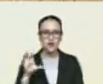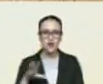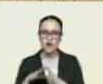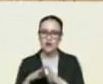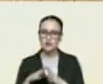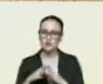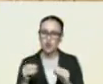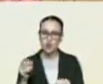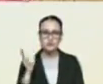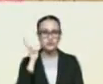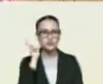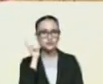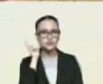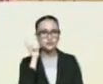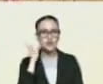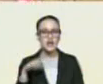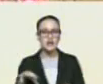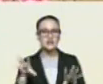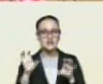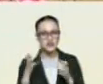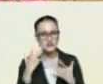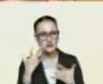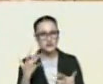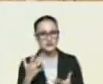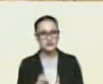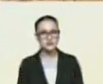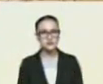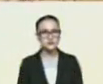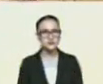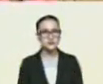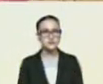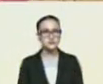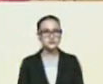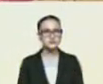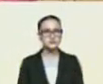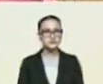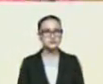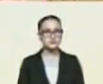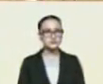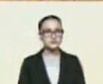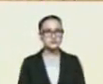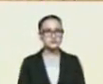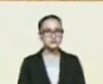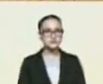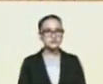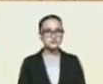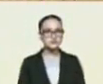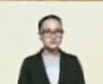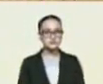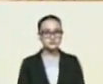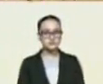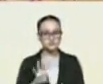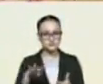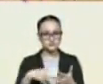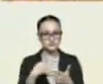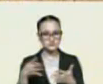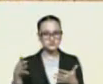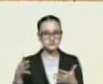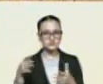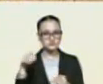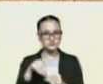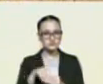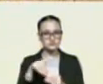está escuchando entienda y vea, si no ha tenido la oportunidad de asomarse al cronograma electoral que